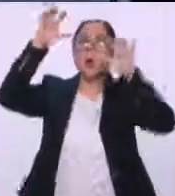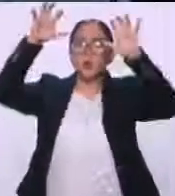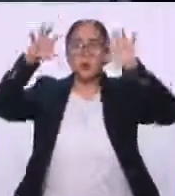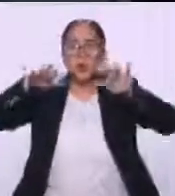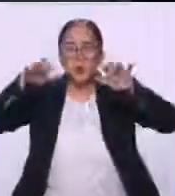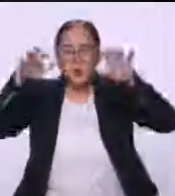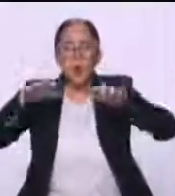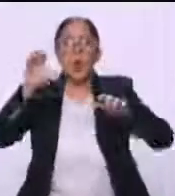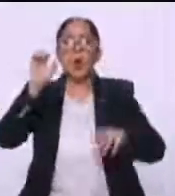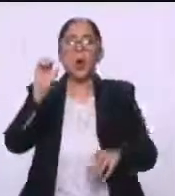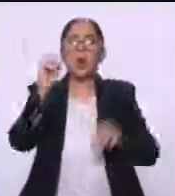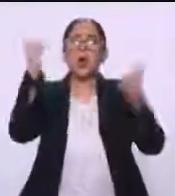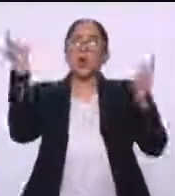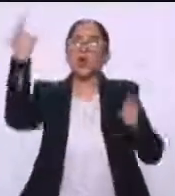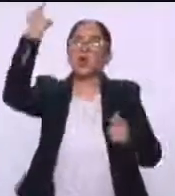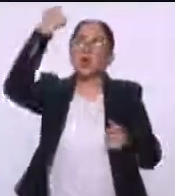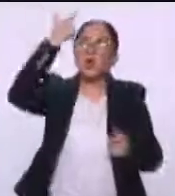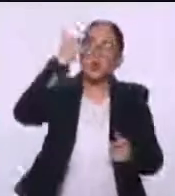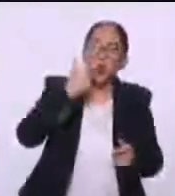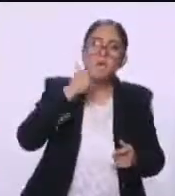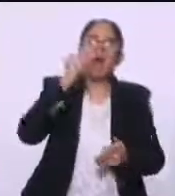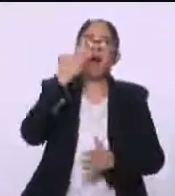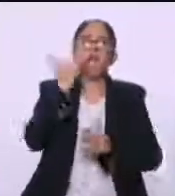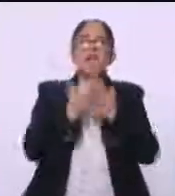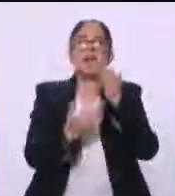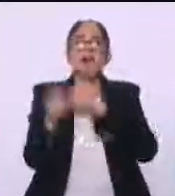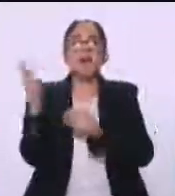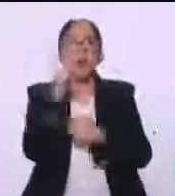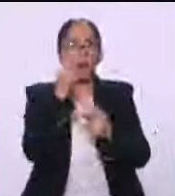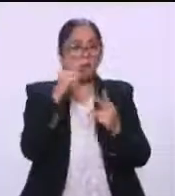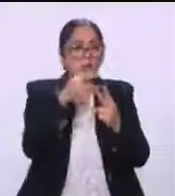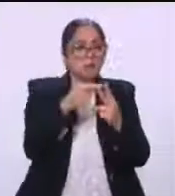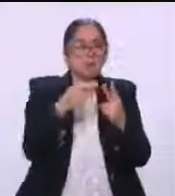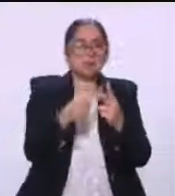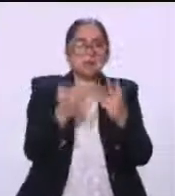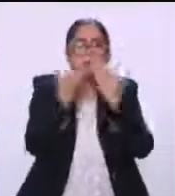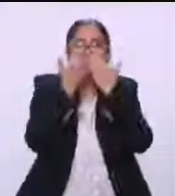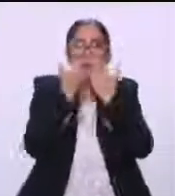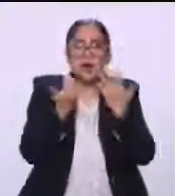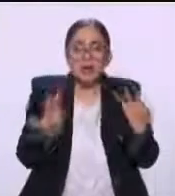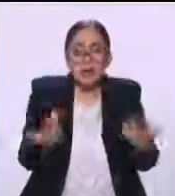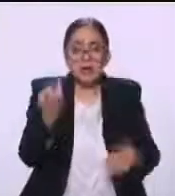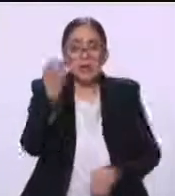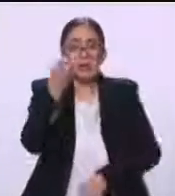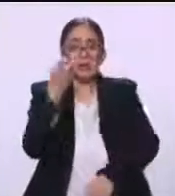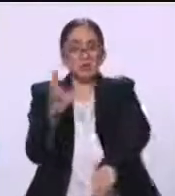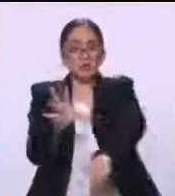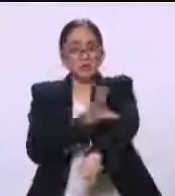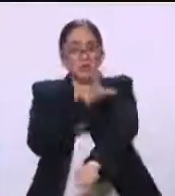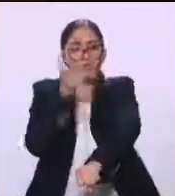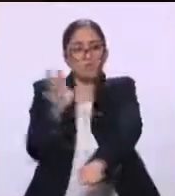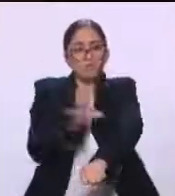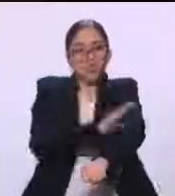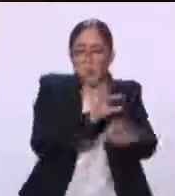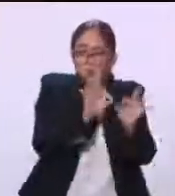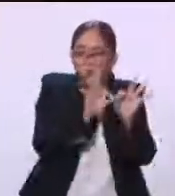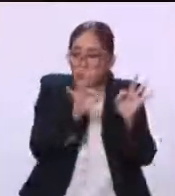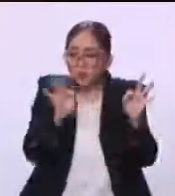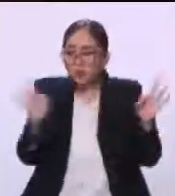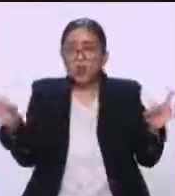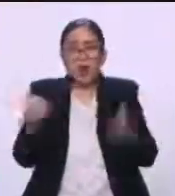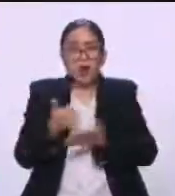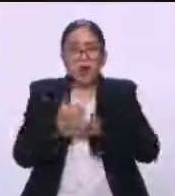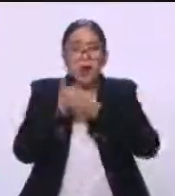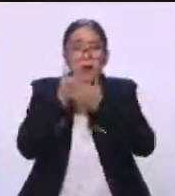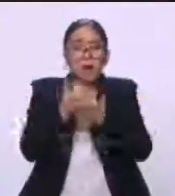cuando no sopla el viento. Pero además no poseen inercia física, no aportan corrientes de cortocircuito y en la